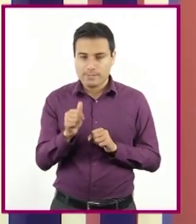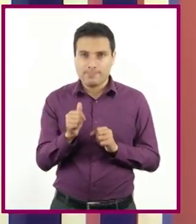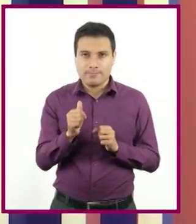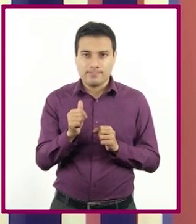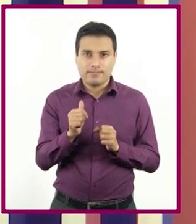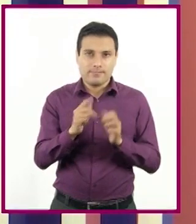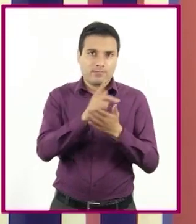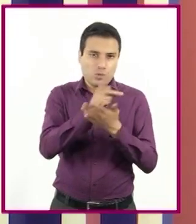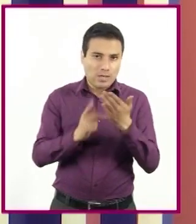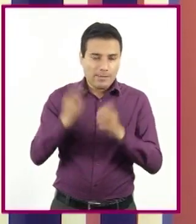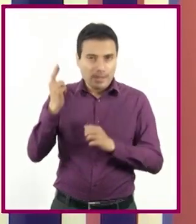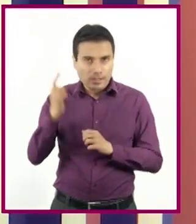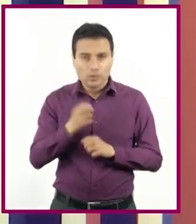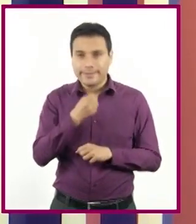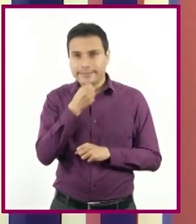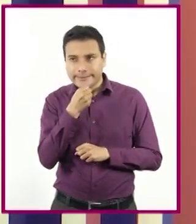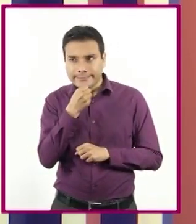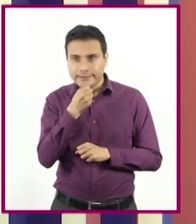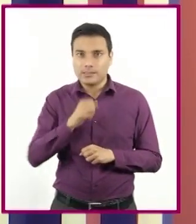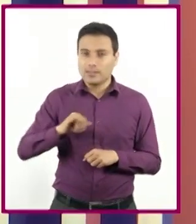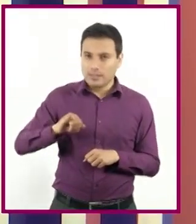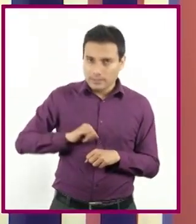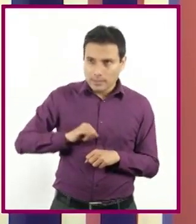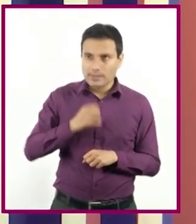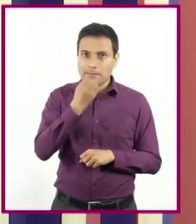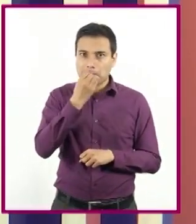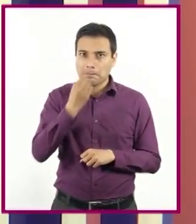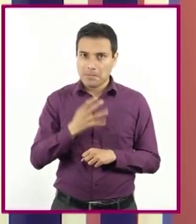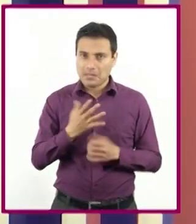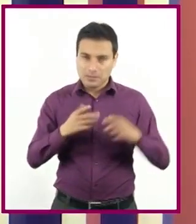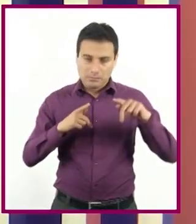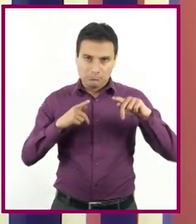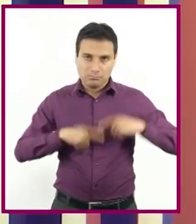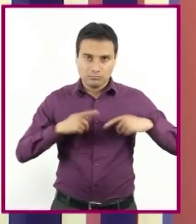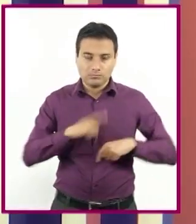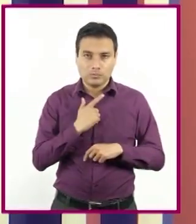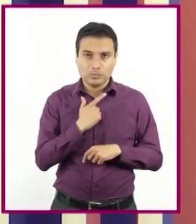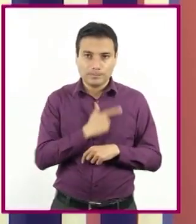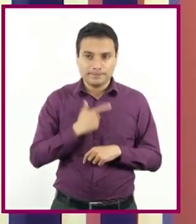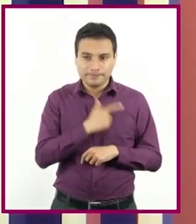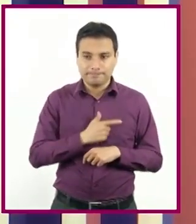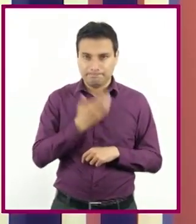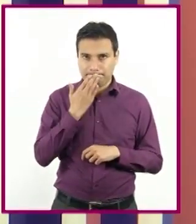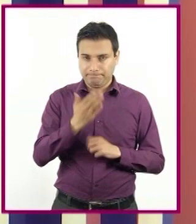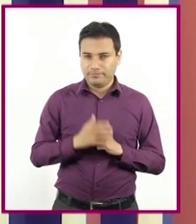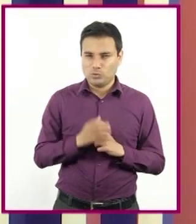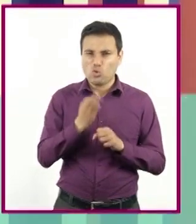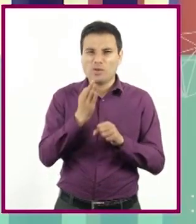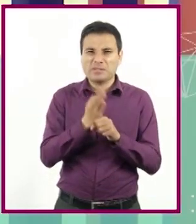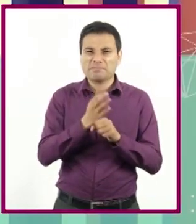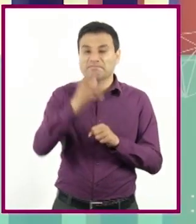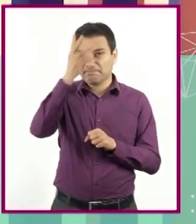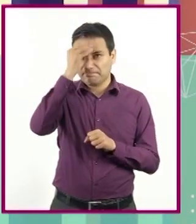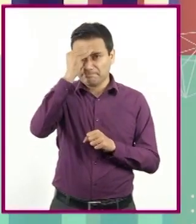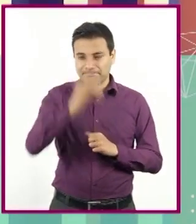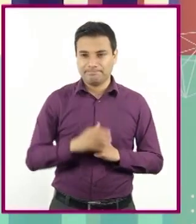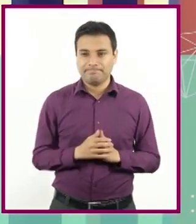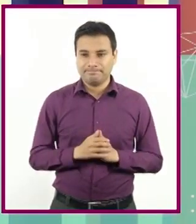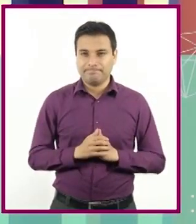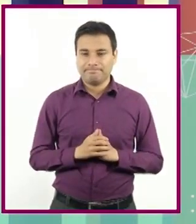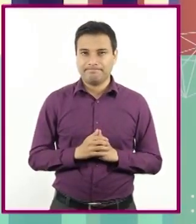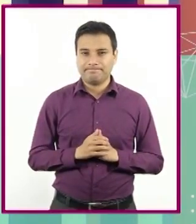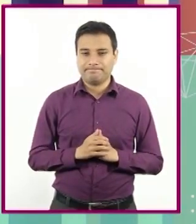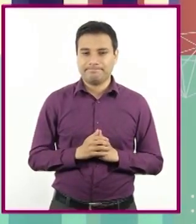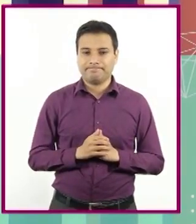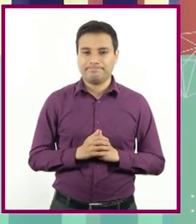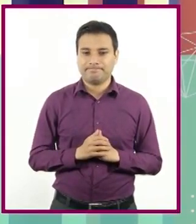interesantes, amenas y atractivas? Me parece muy bien. El aprendizaje esperado es: valora y respeta